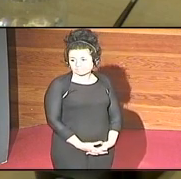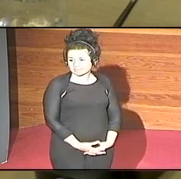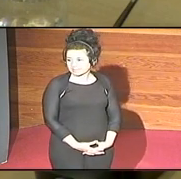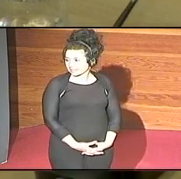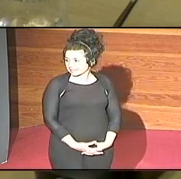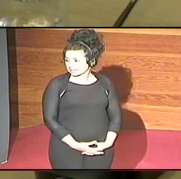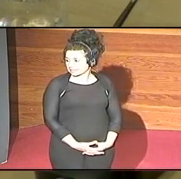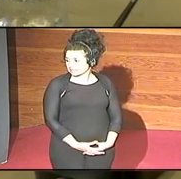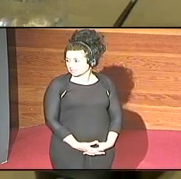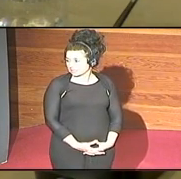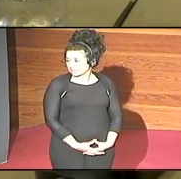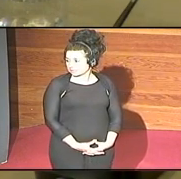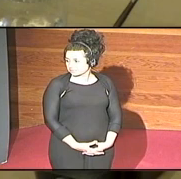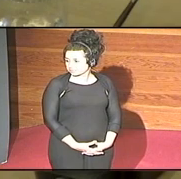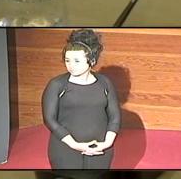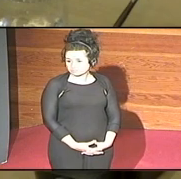¿Pregunta?